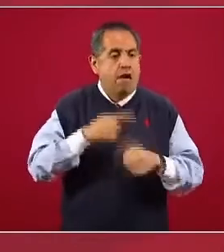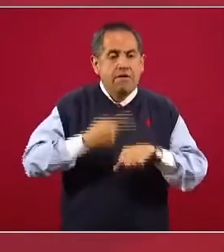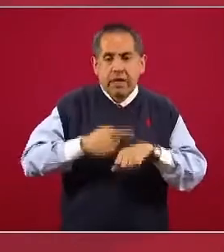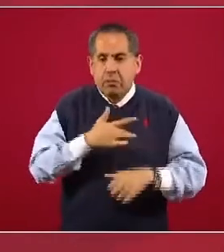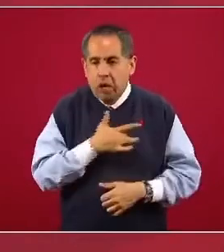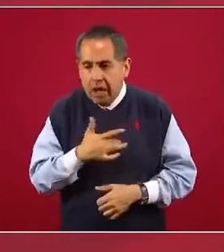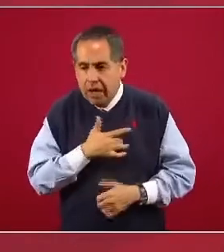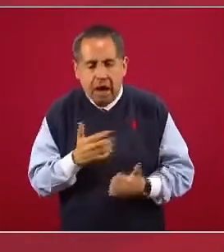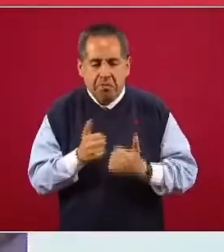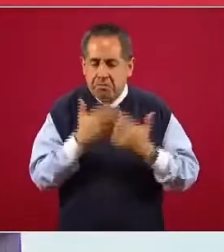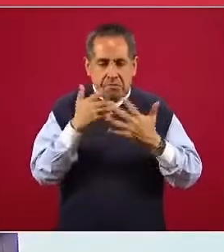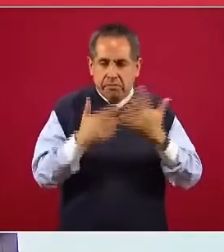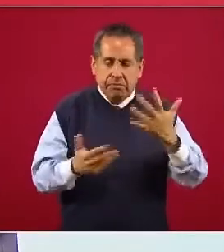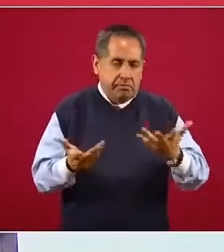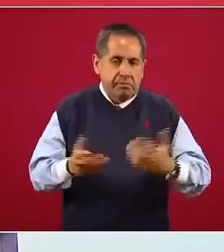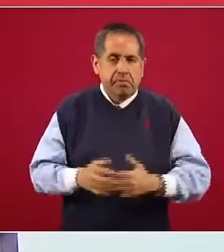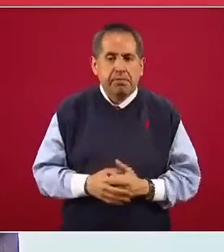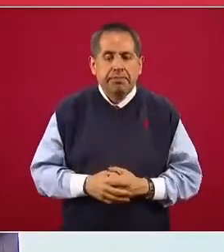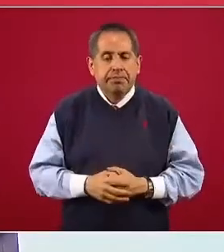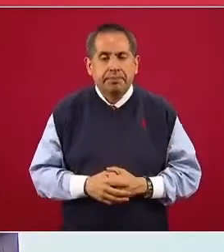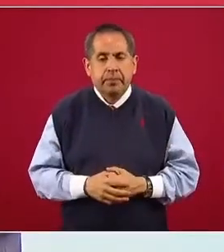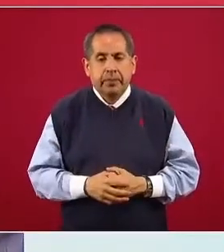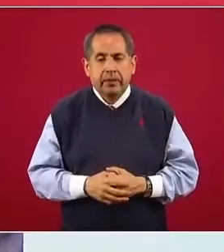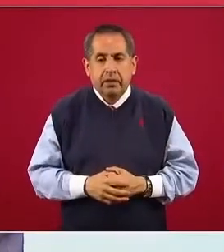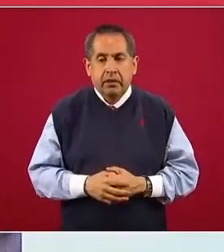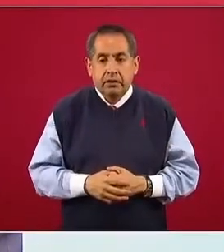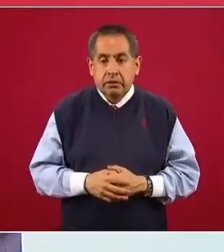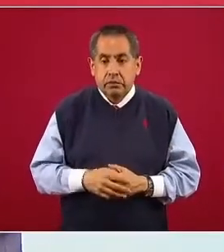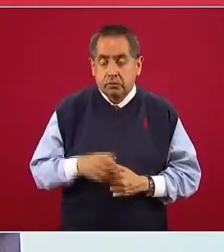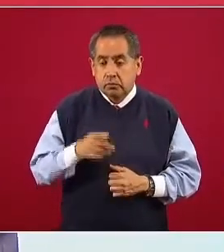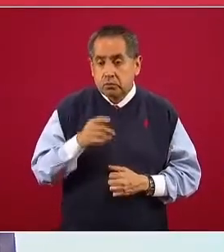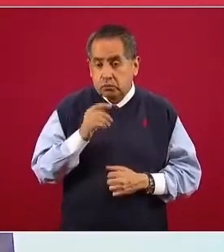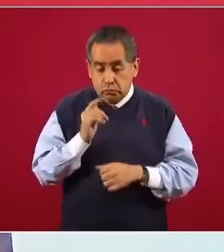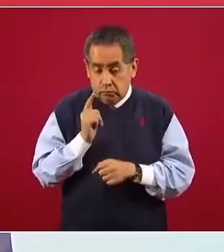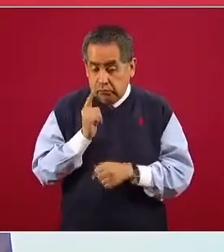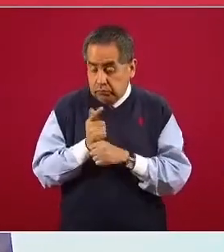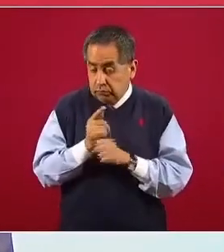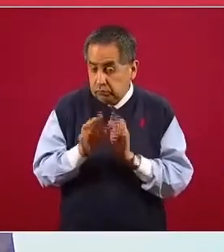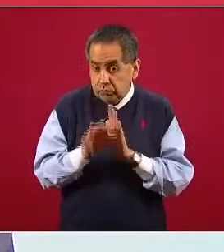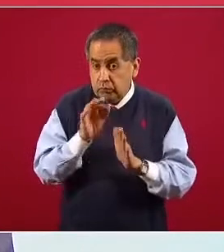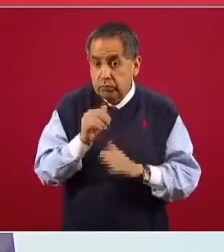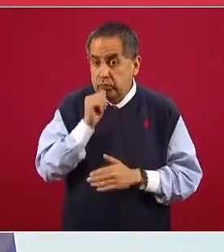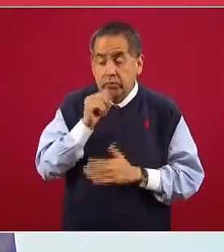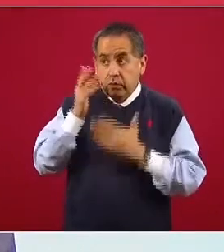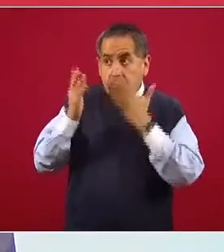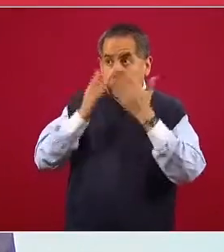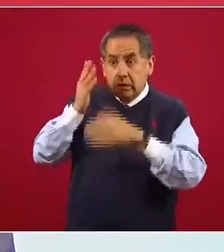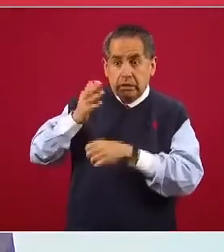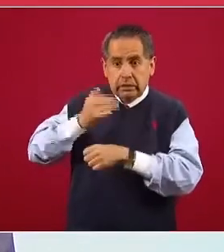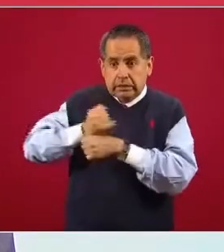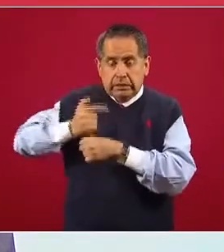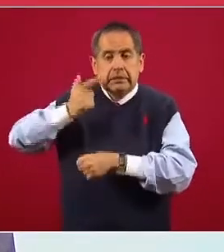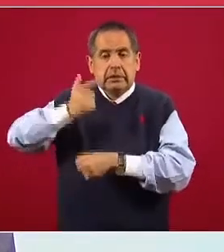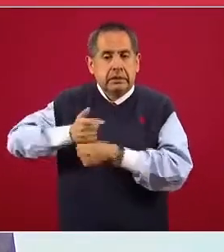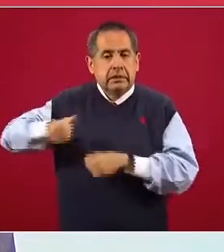cardíaca? Etcétera. No hemos terminado de analizar en detalle este estudio que